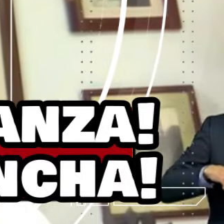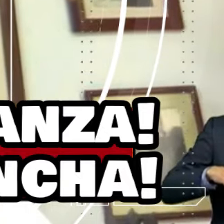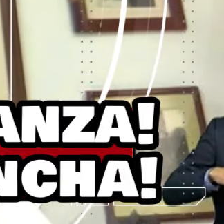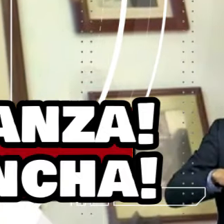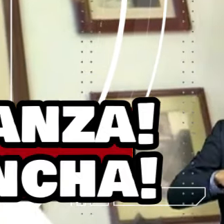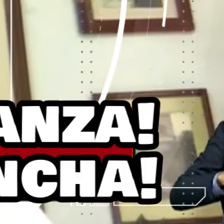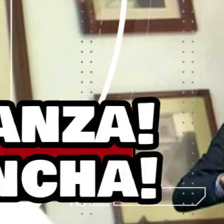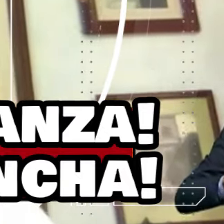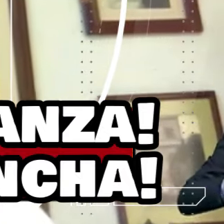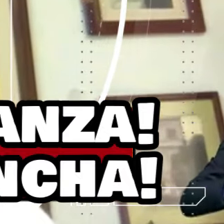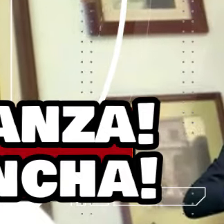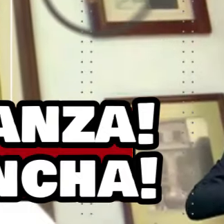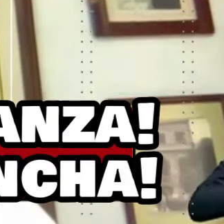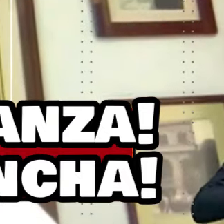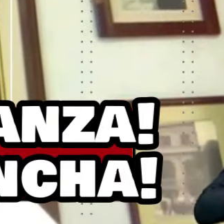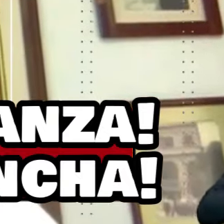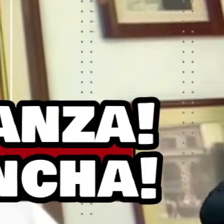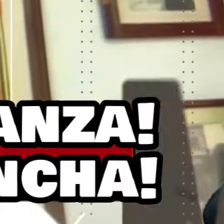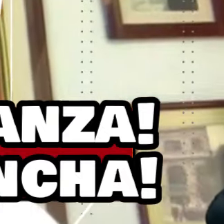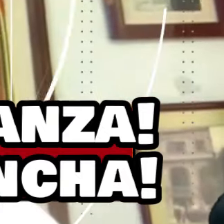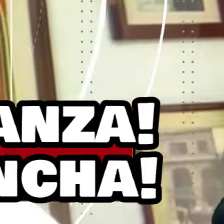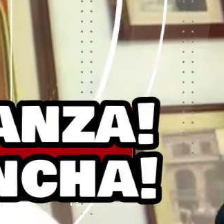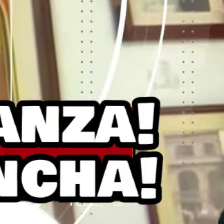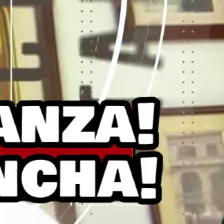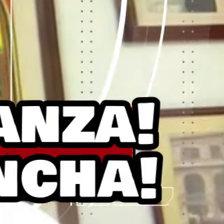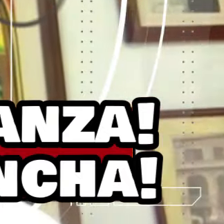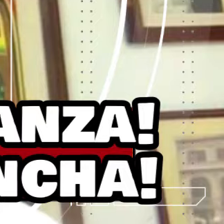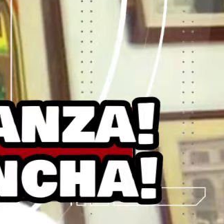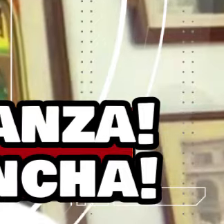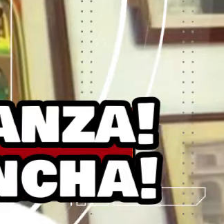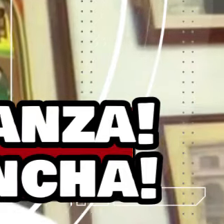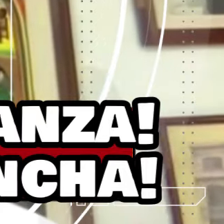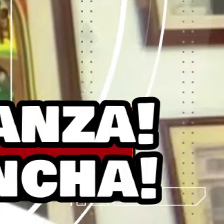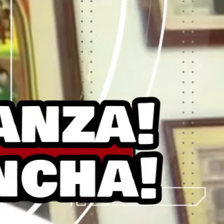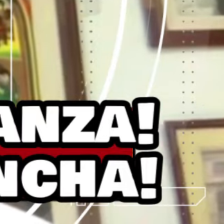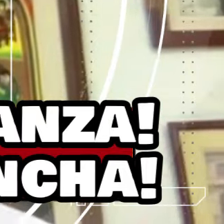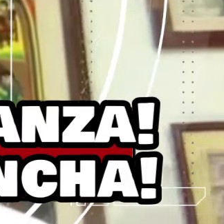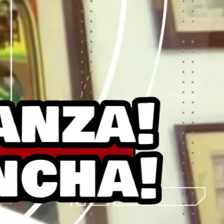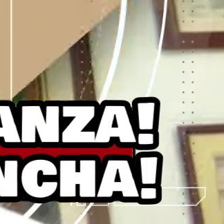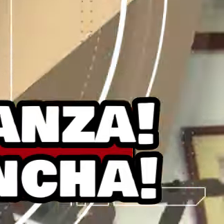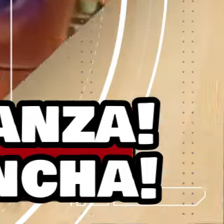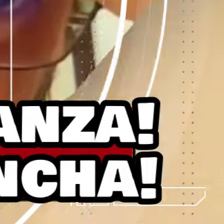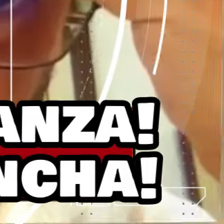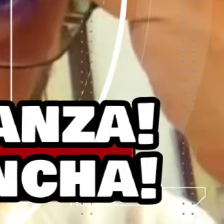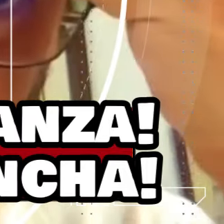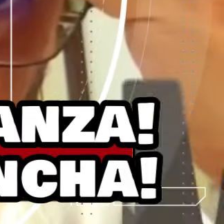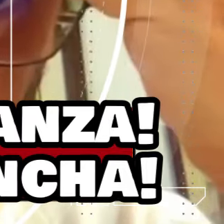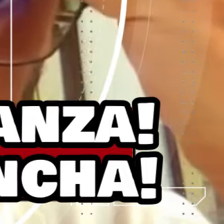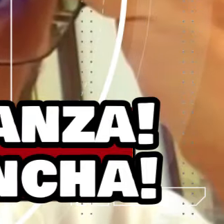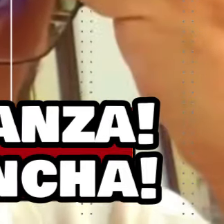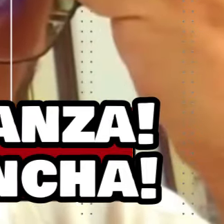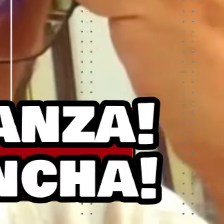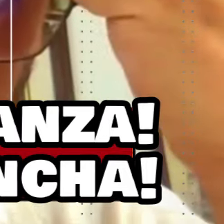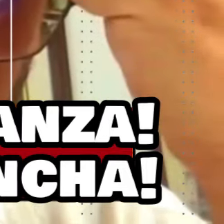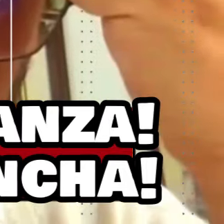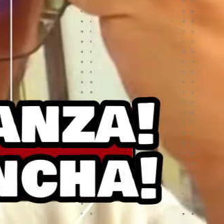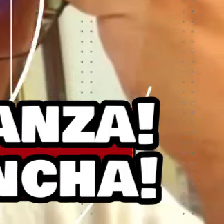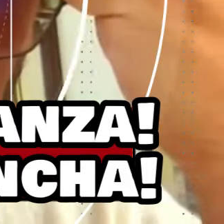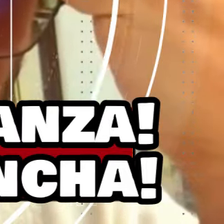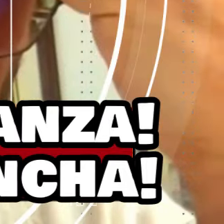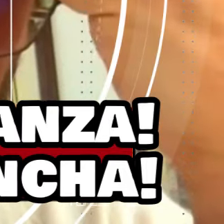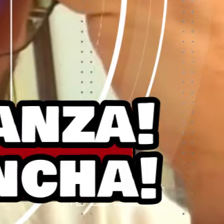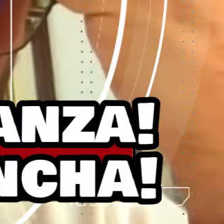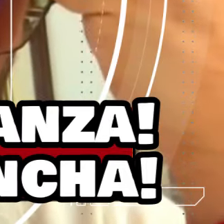consejero pirata del muerto PRD Emilio Álvarez y casa se expresó con demagogia y falsa preocupación sobre supuestas prácticas